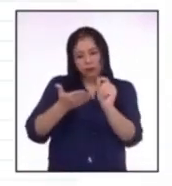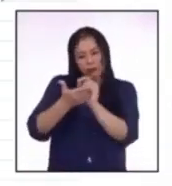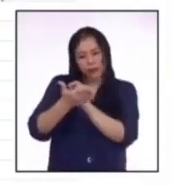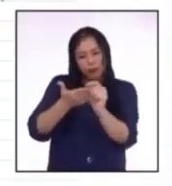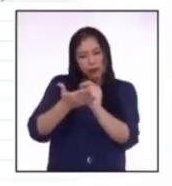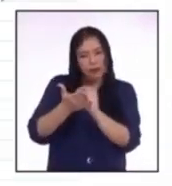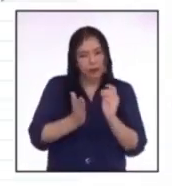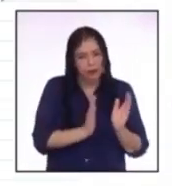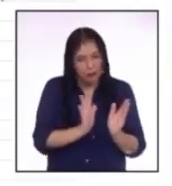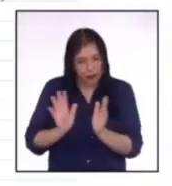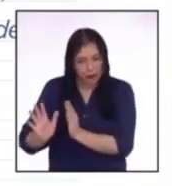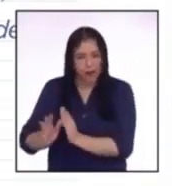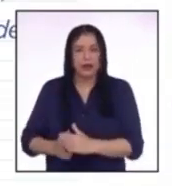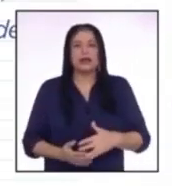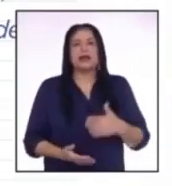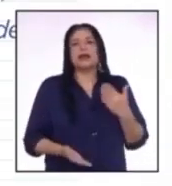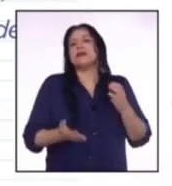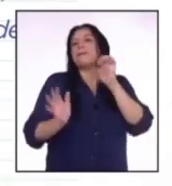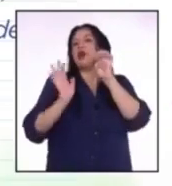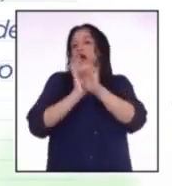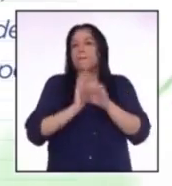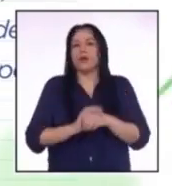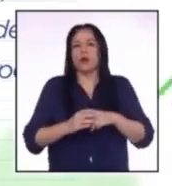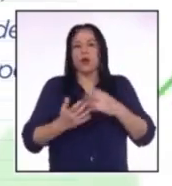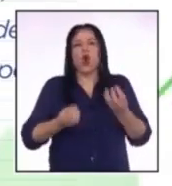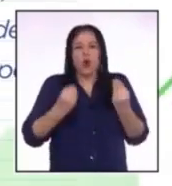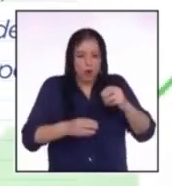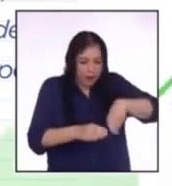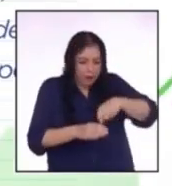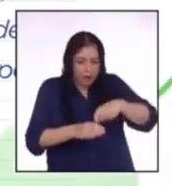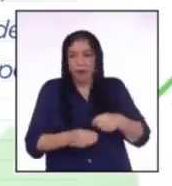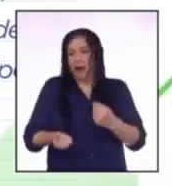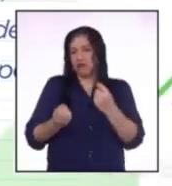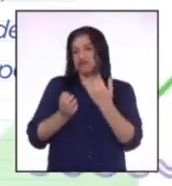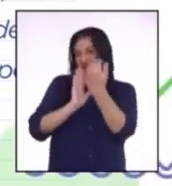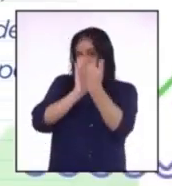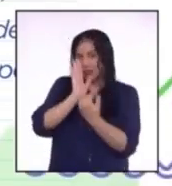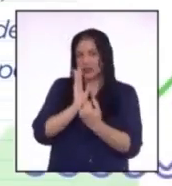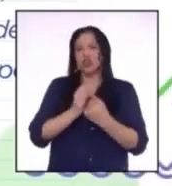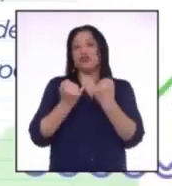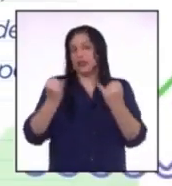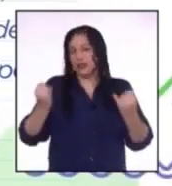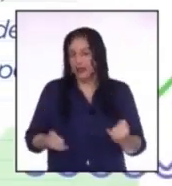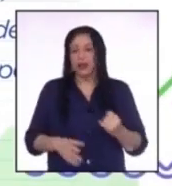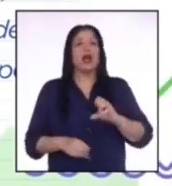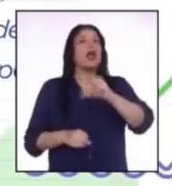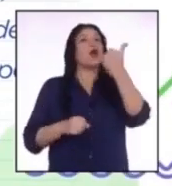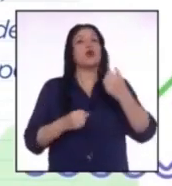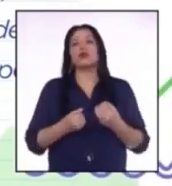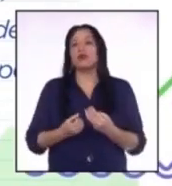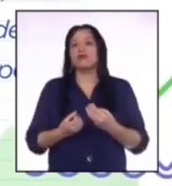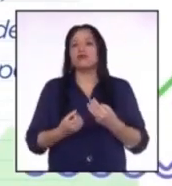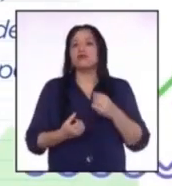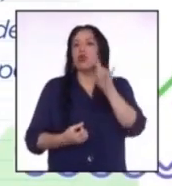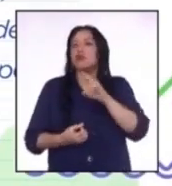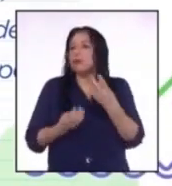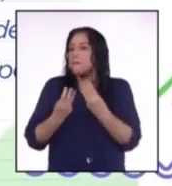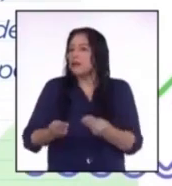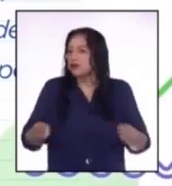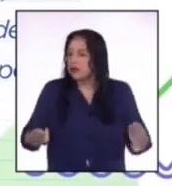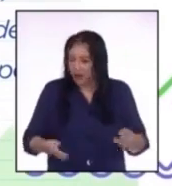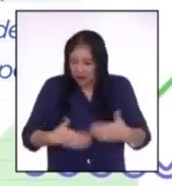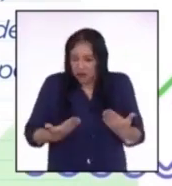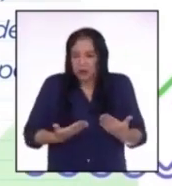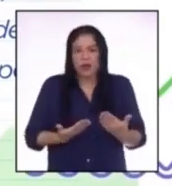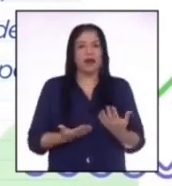procedimiento en caso de una receta serán los ingredientes en otro podrían ser los materiales que les puede ayudar